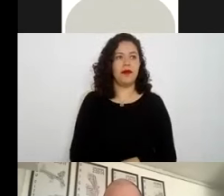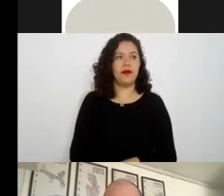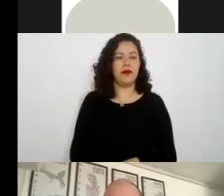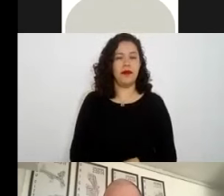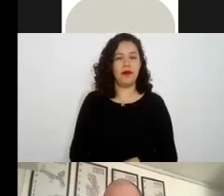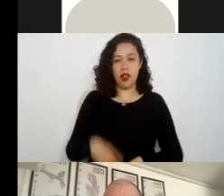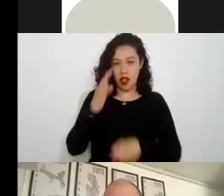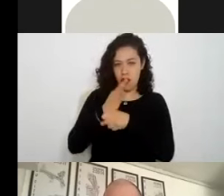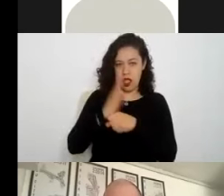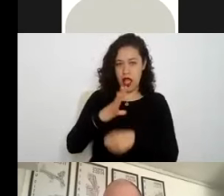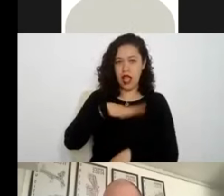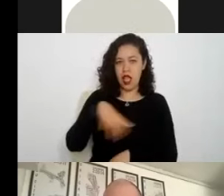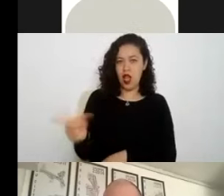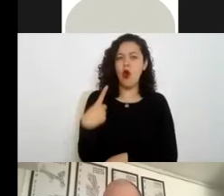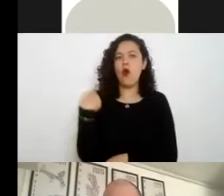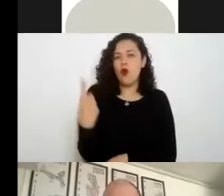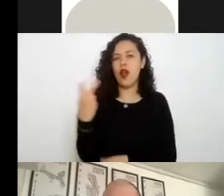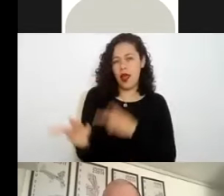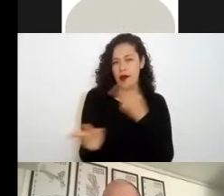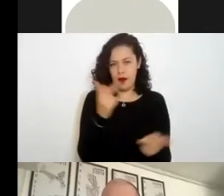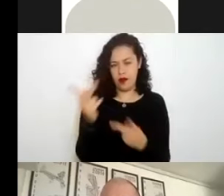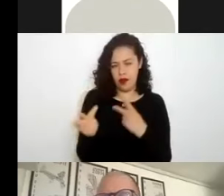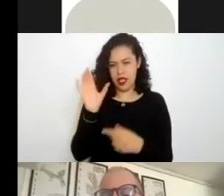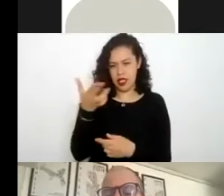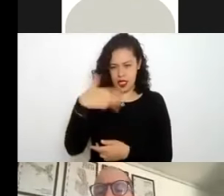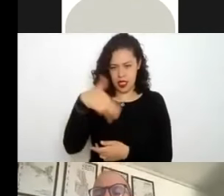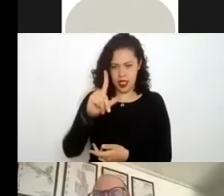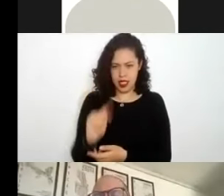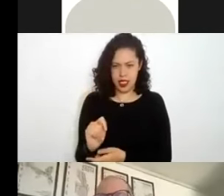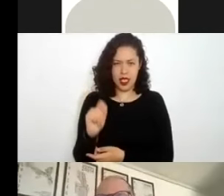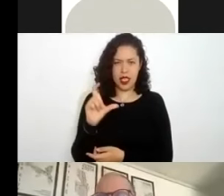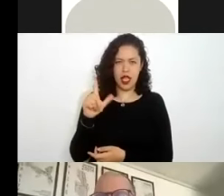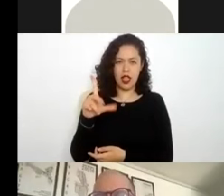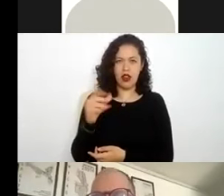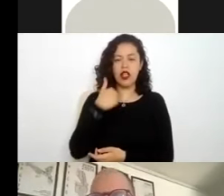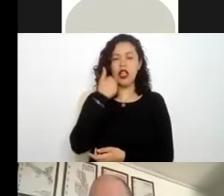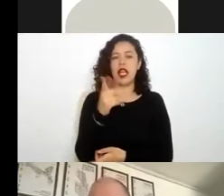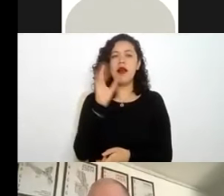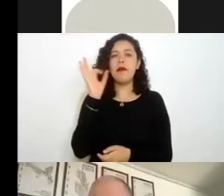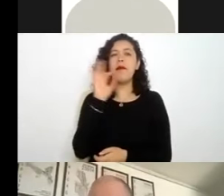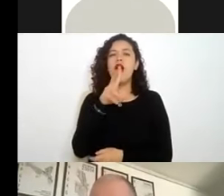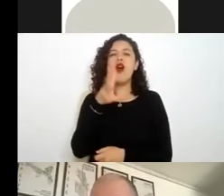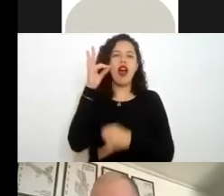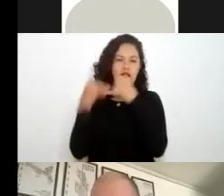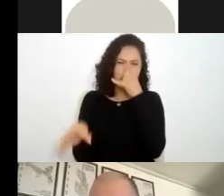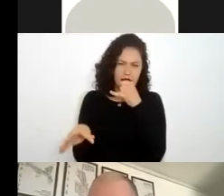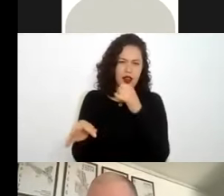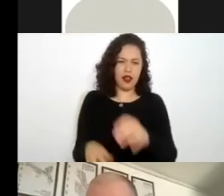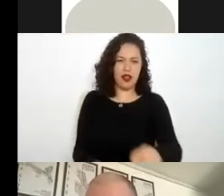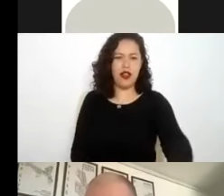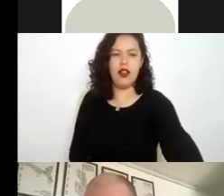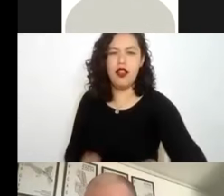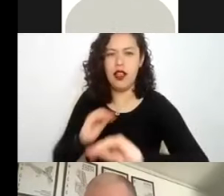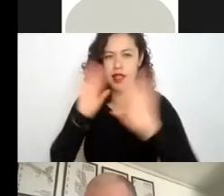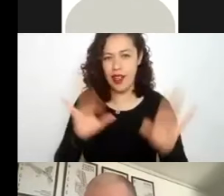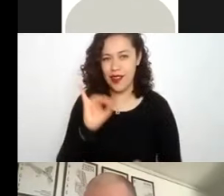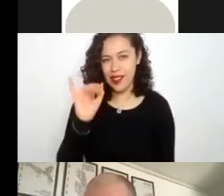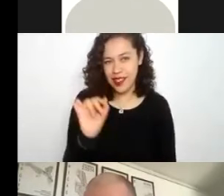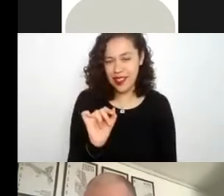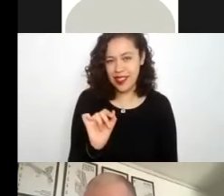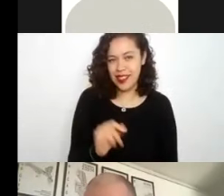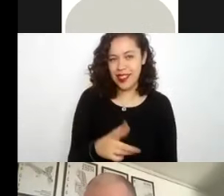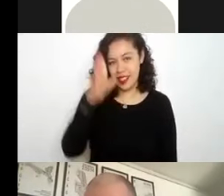Hasta el momento llevamos solo una pregunta en el chat. No sé si quieras y mejor al final. Claro que sí, aquí justo lo estoy viendo.